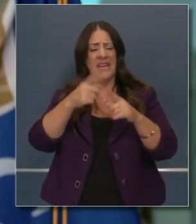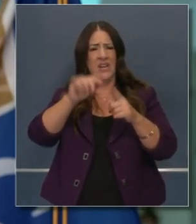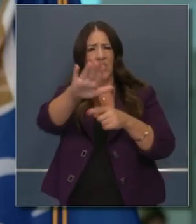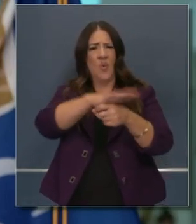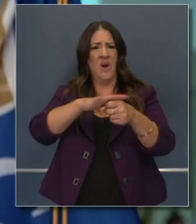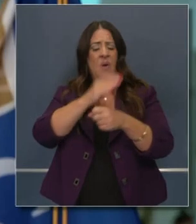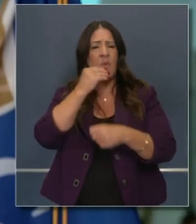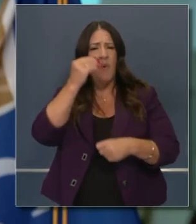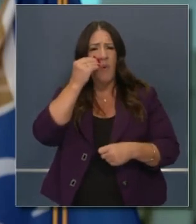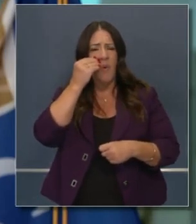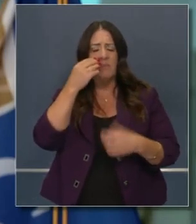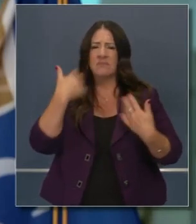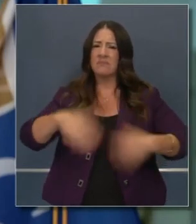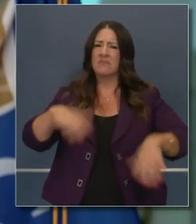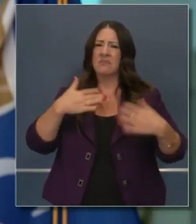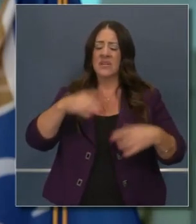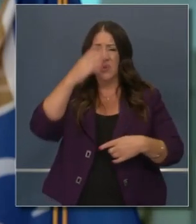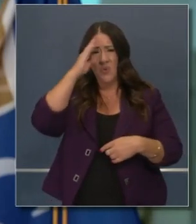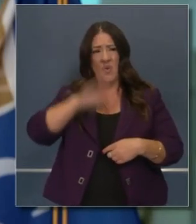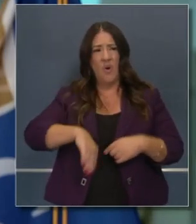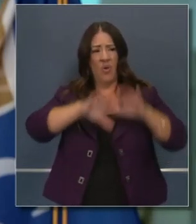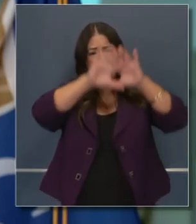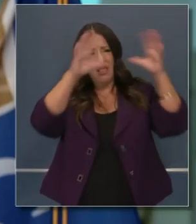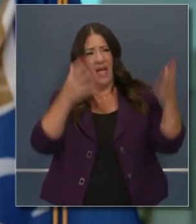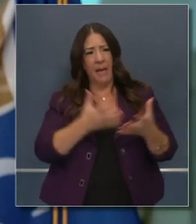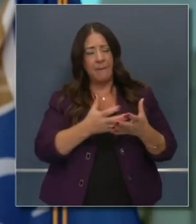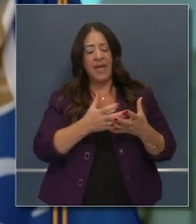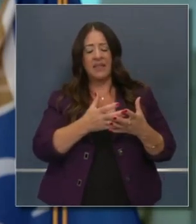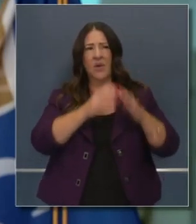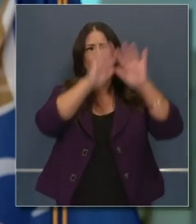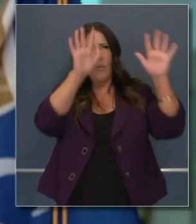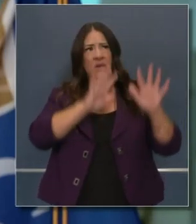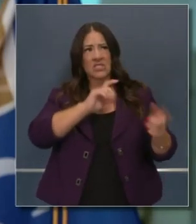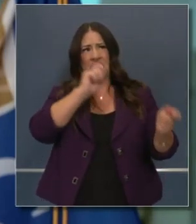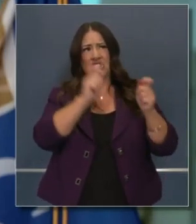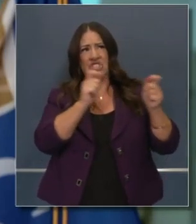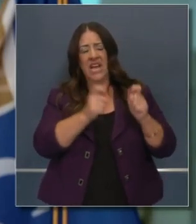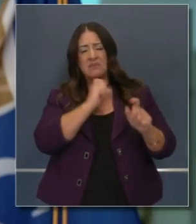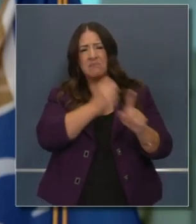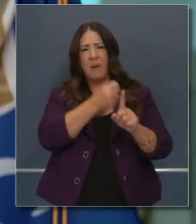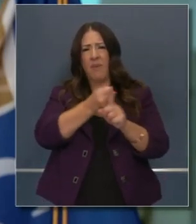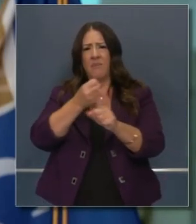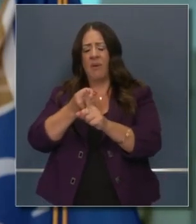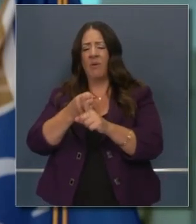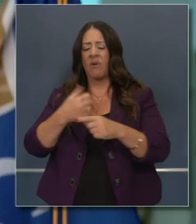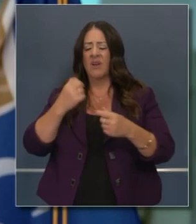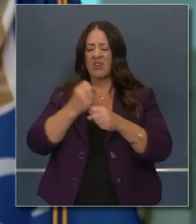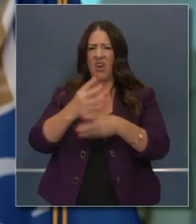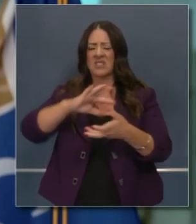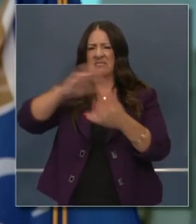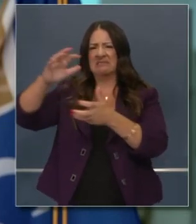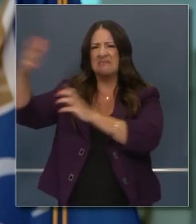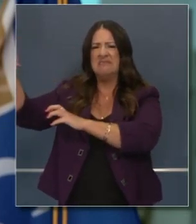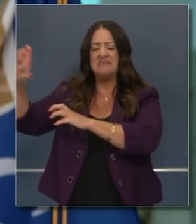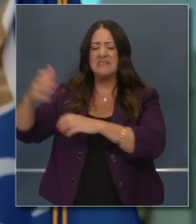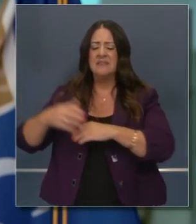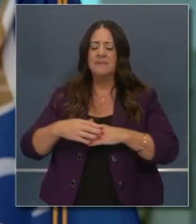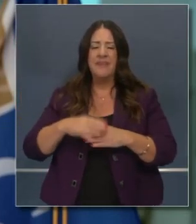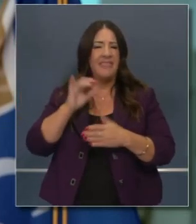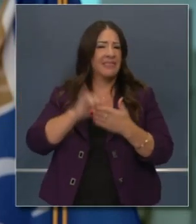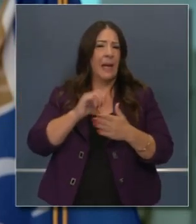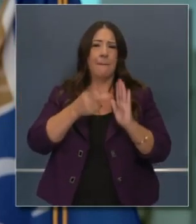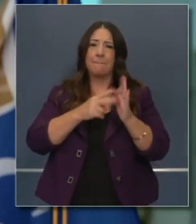los incendios. La dinámica del cambio climático, la dinámica de la falta de aplicación